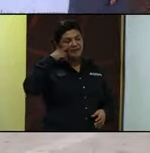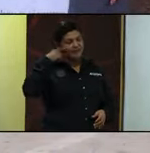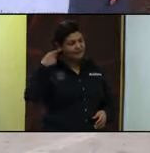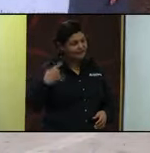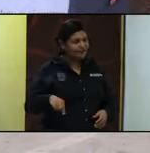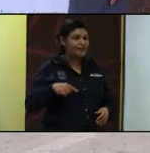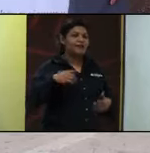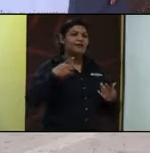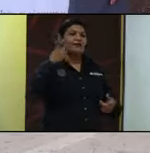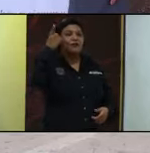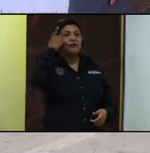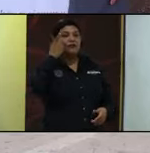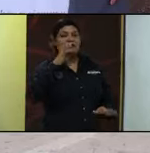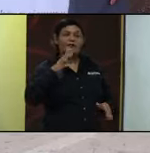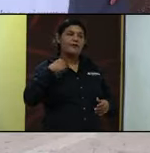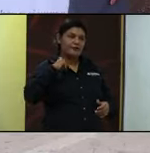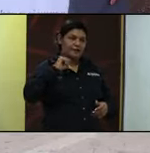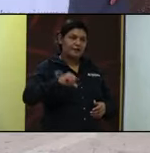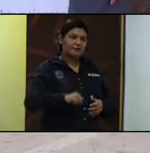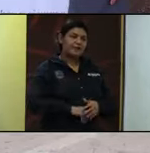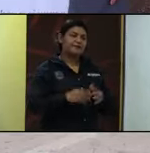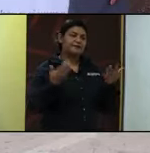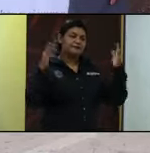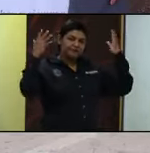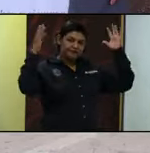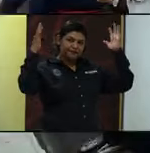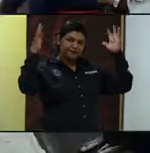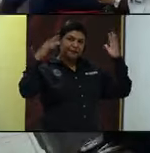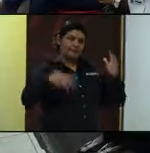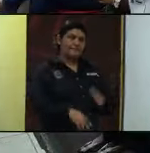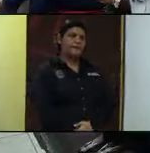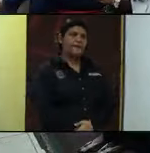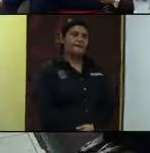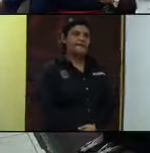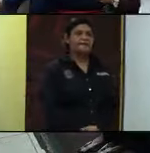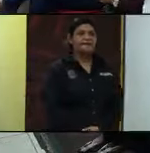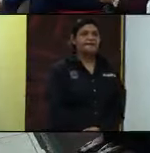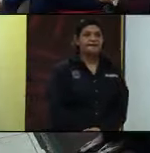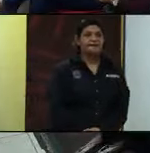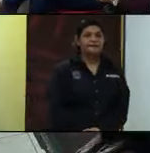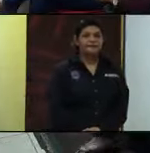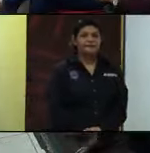estamos firmes con esta convicción. Muchas gracias.